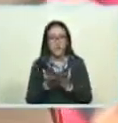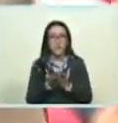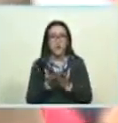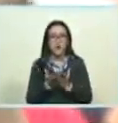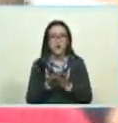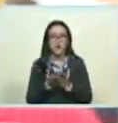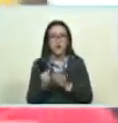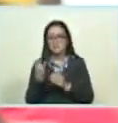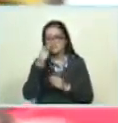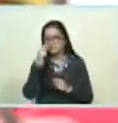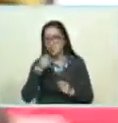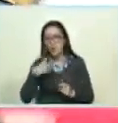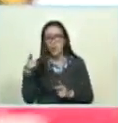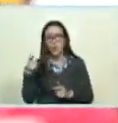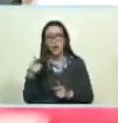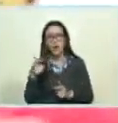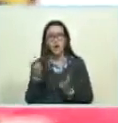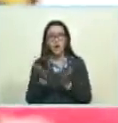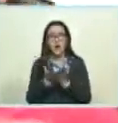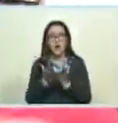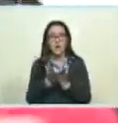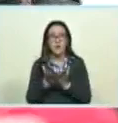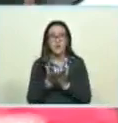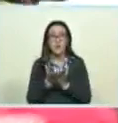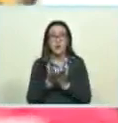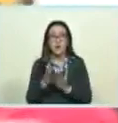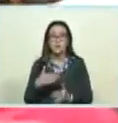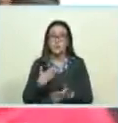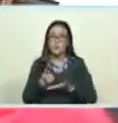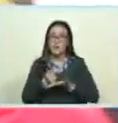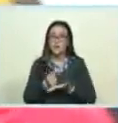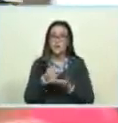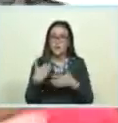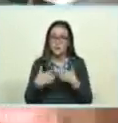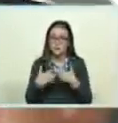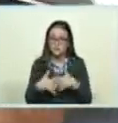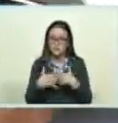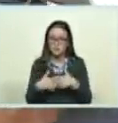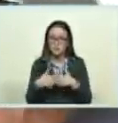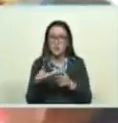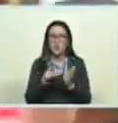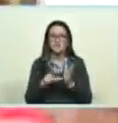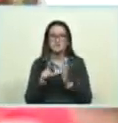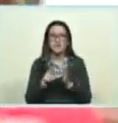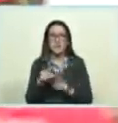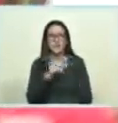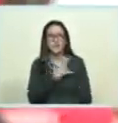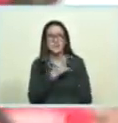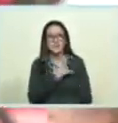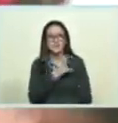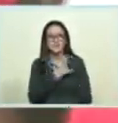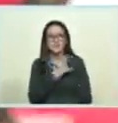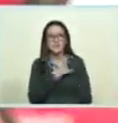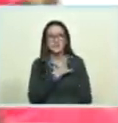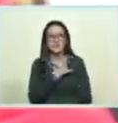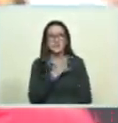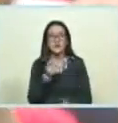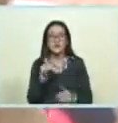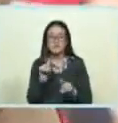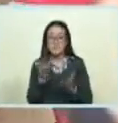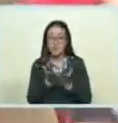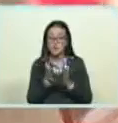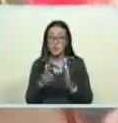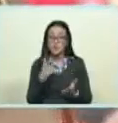técnicas abandonadas y que además esas escuelas técnicas pueden ayudar a producir para los liceos, para las universidades. Entonces los